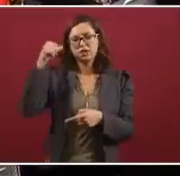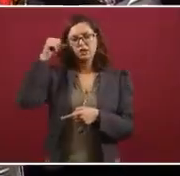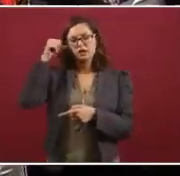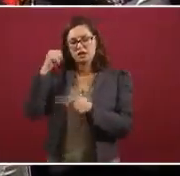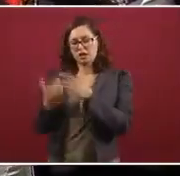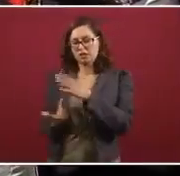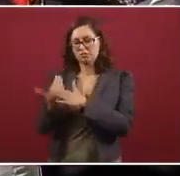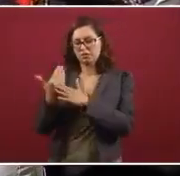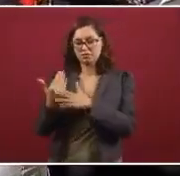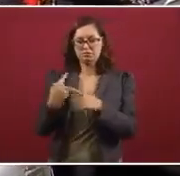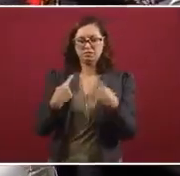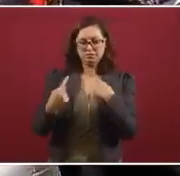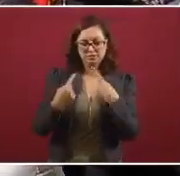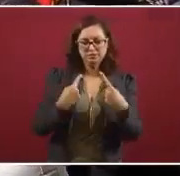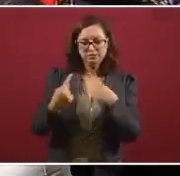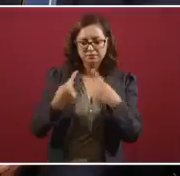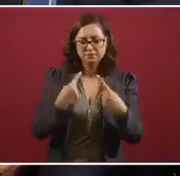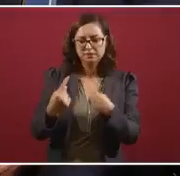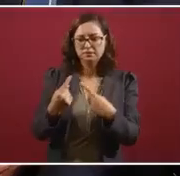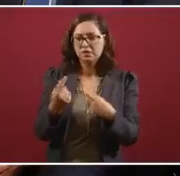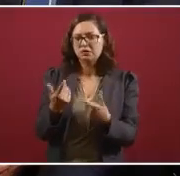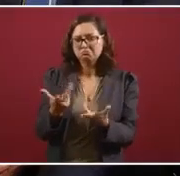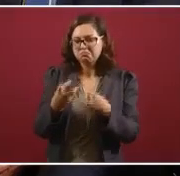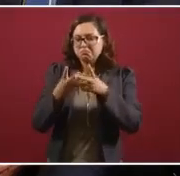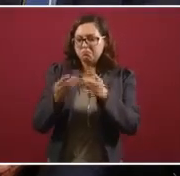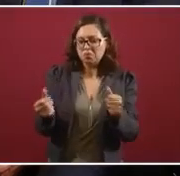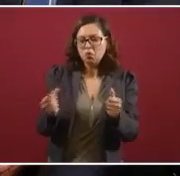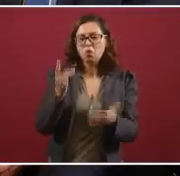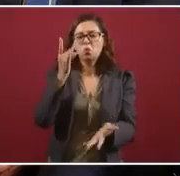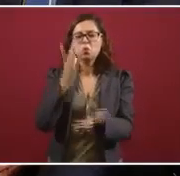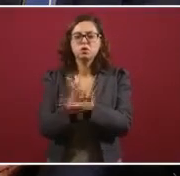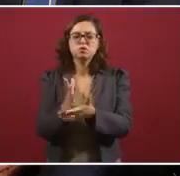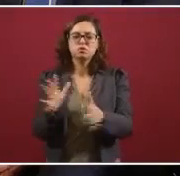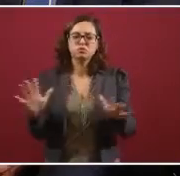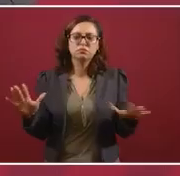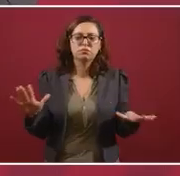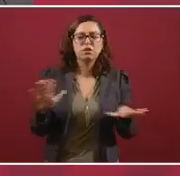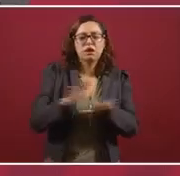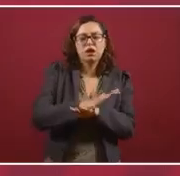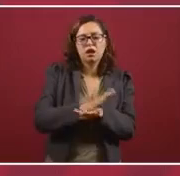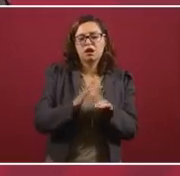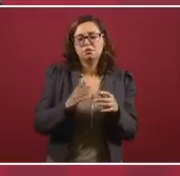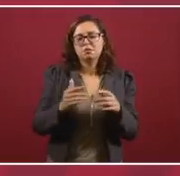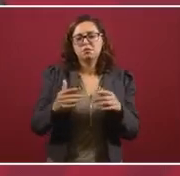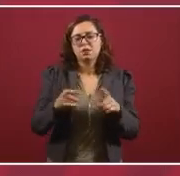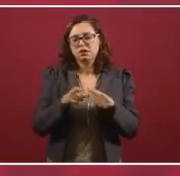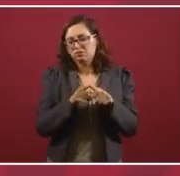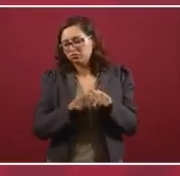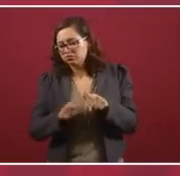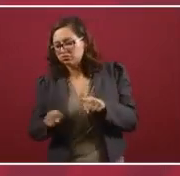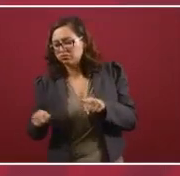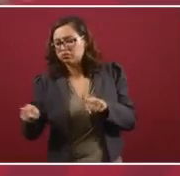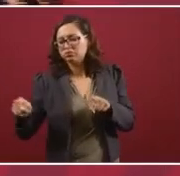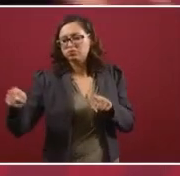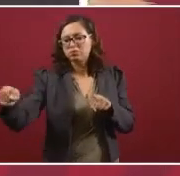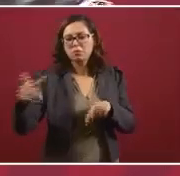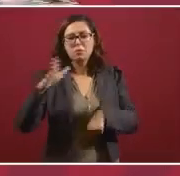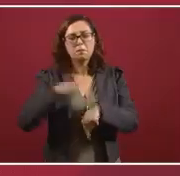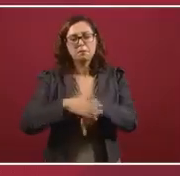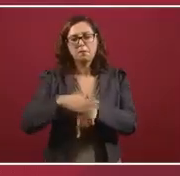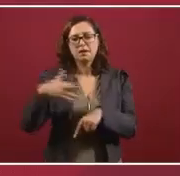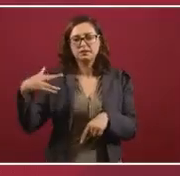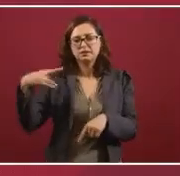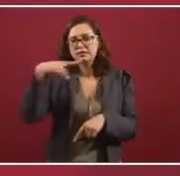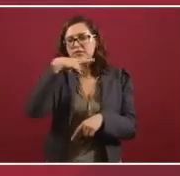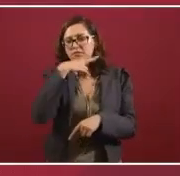la mañana discutiendo, cambiando una ruta para mejorar la posibilidad de llegar rápidamente al